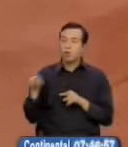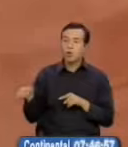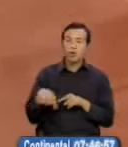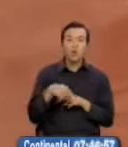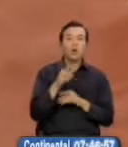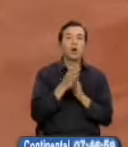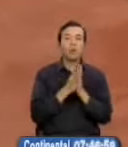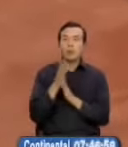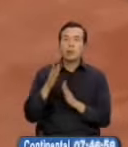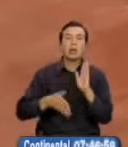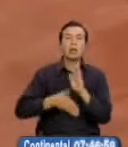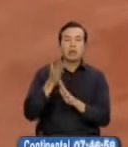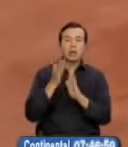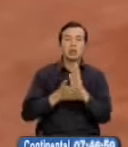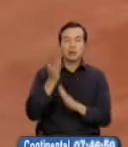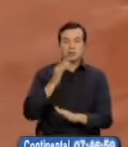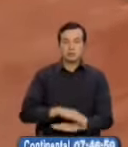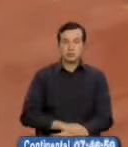un país de tránsito.